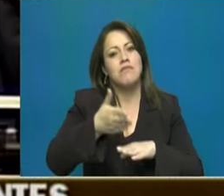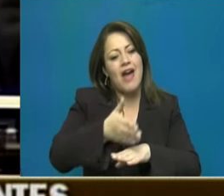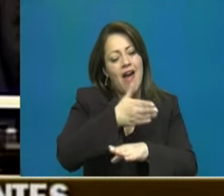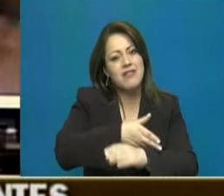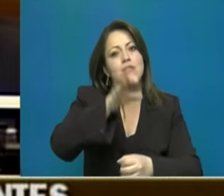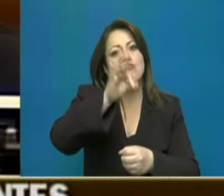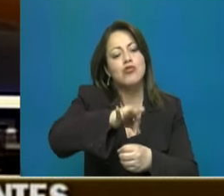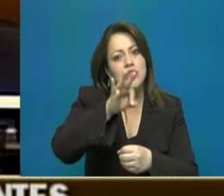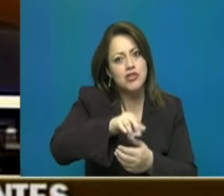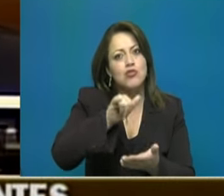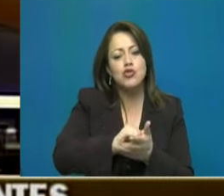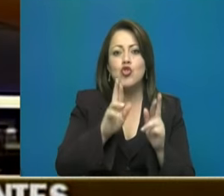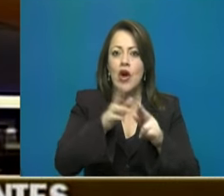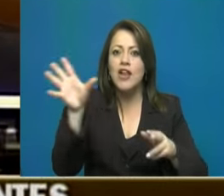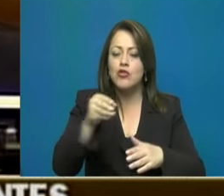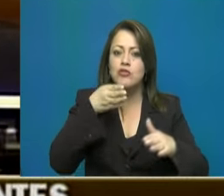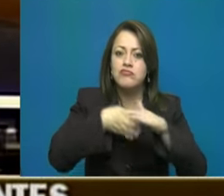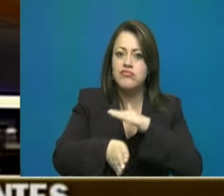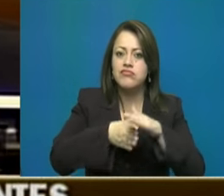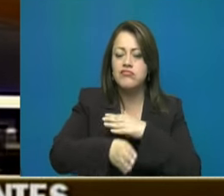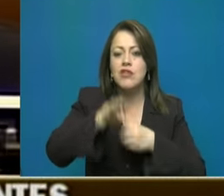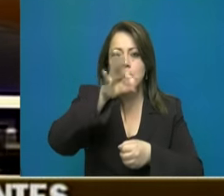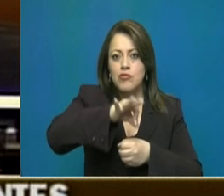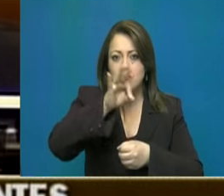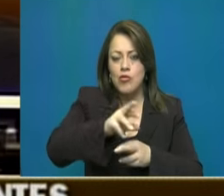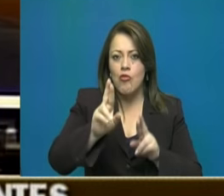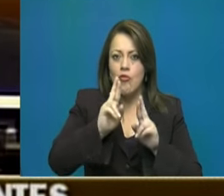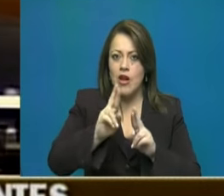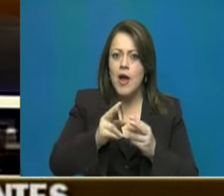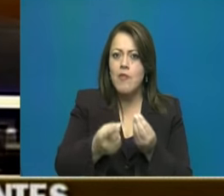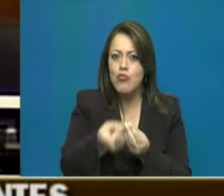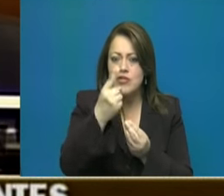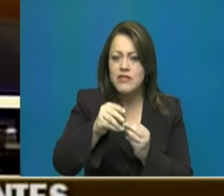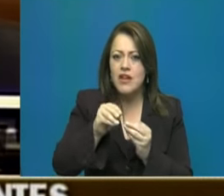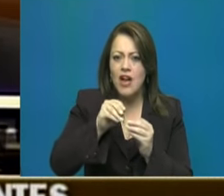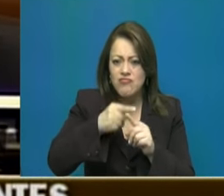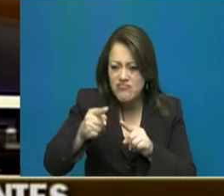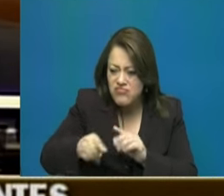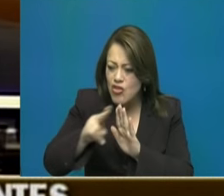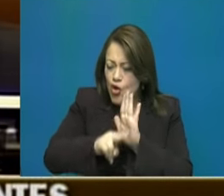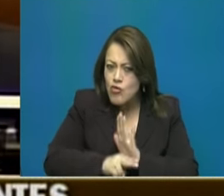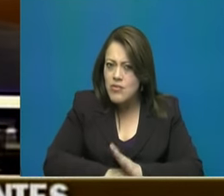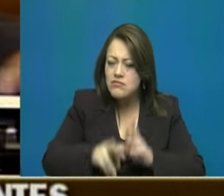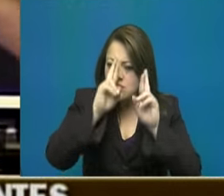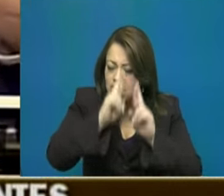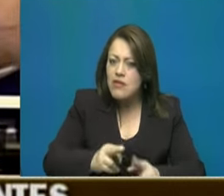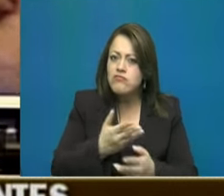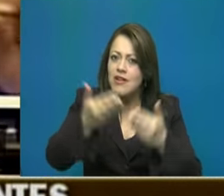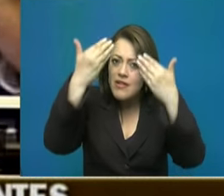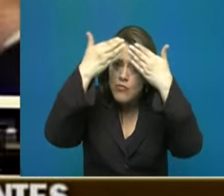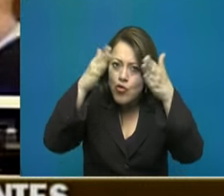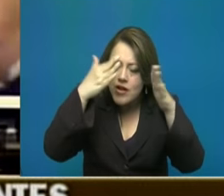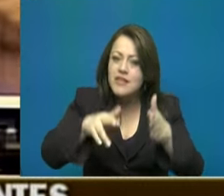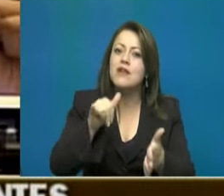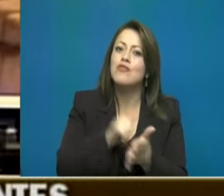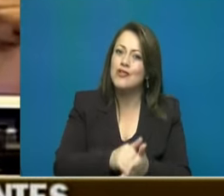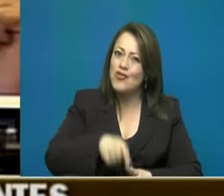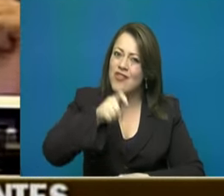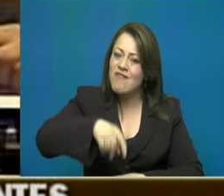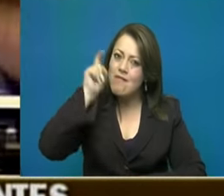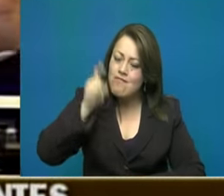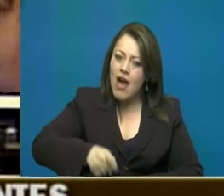distintos ciudadanos puedan acceder efectivamente a la política, que puedan acceder efectivamente a la democracia. Hay que endurecer las